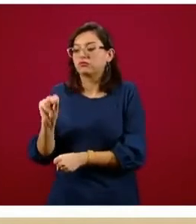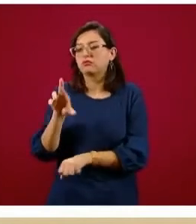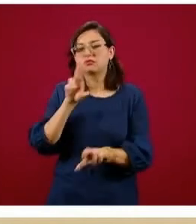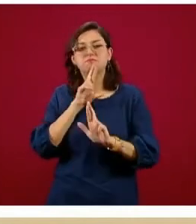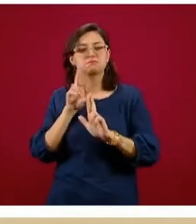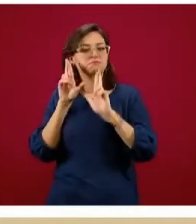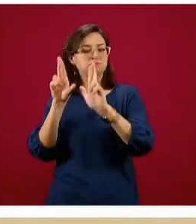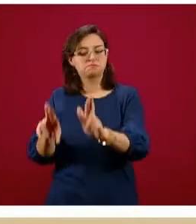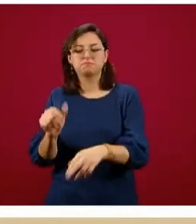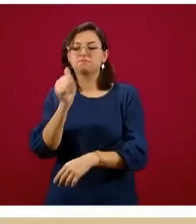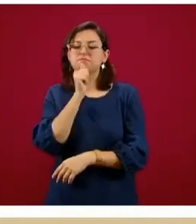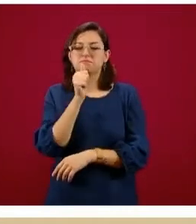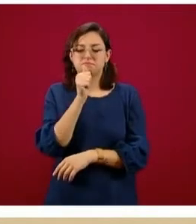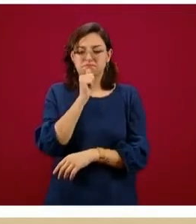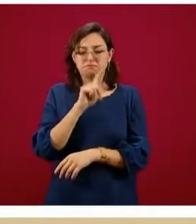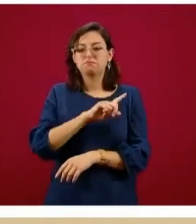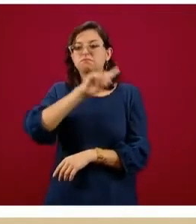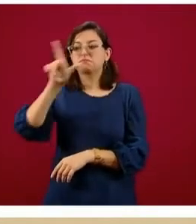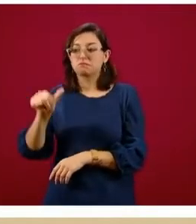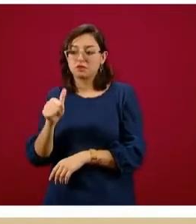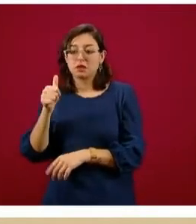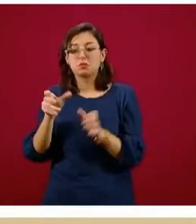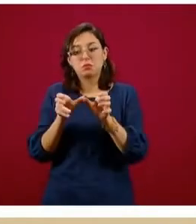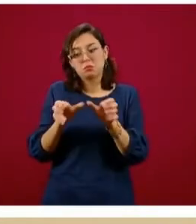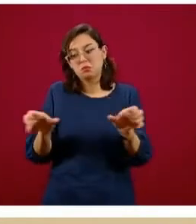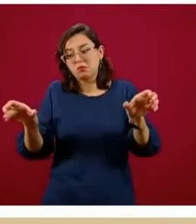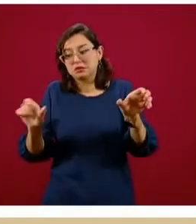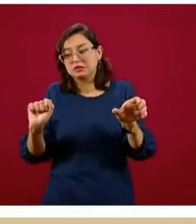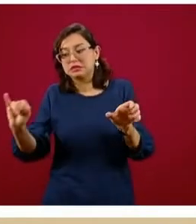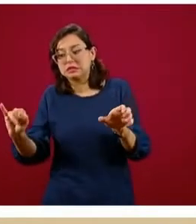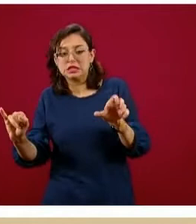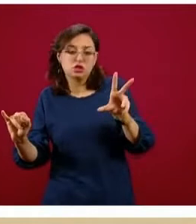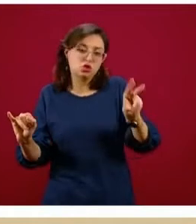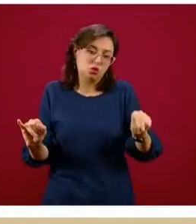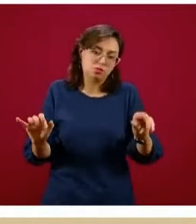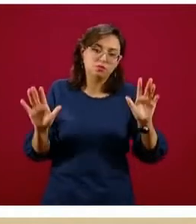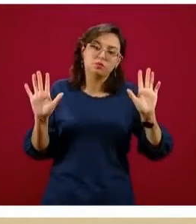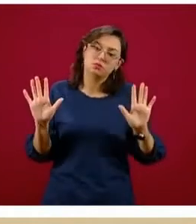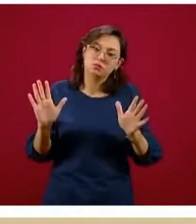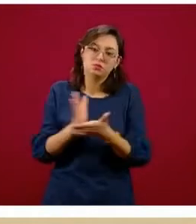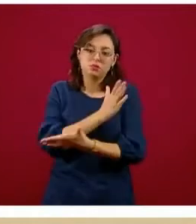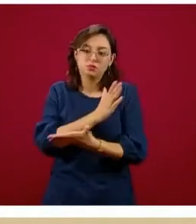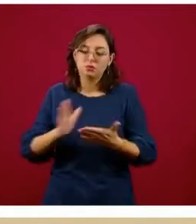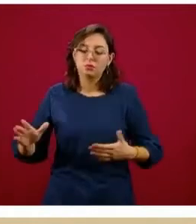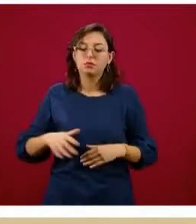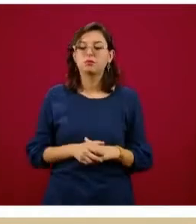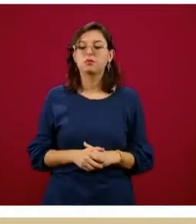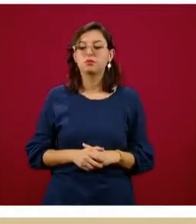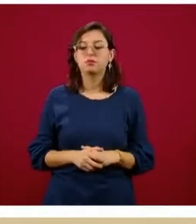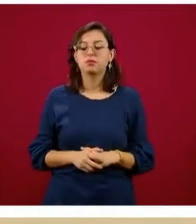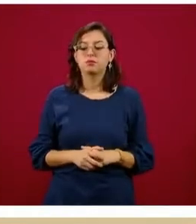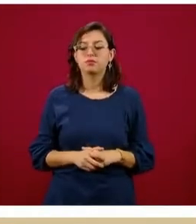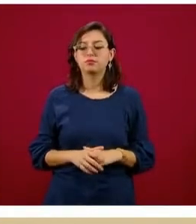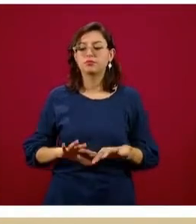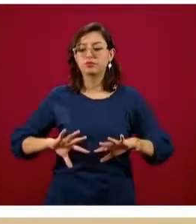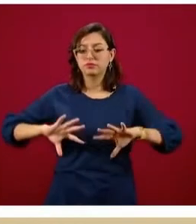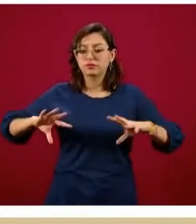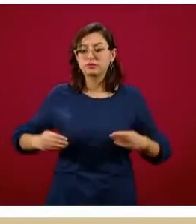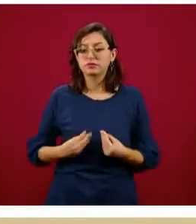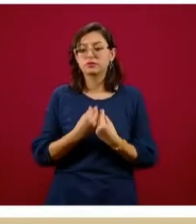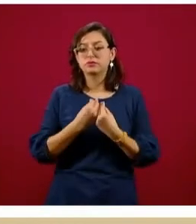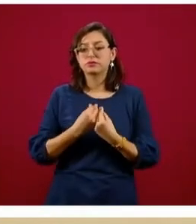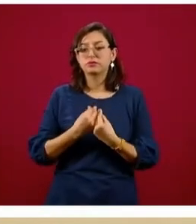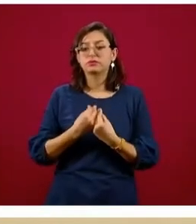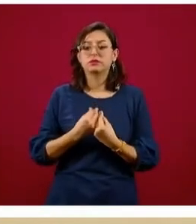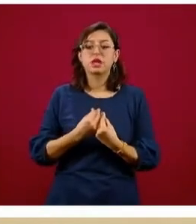este resultado para poder ser clasificadas. Aquí vemos entre la suma de las barras azul oscuro y